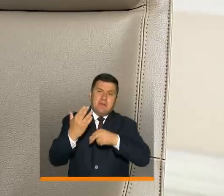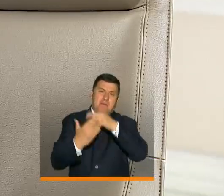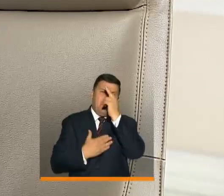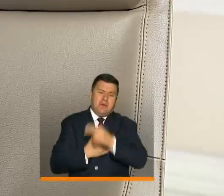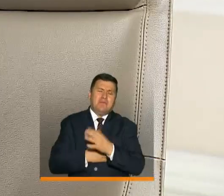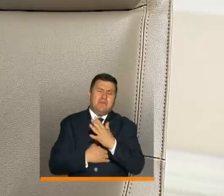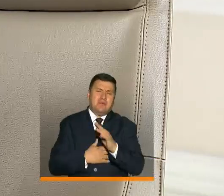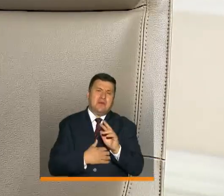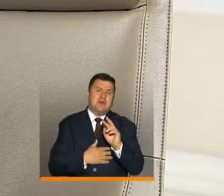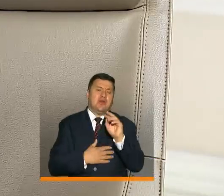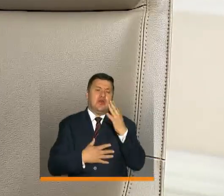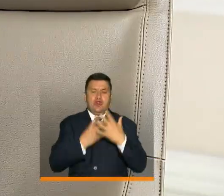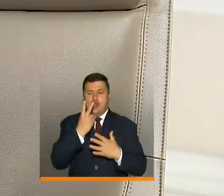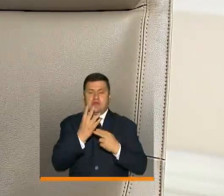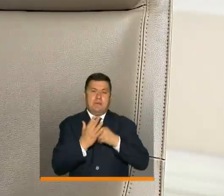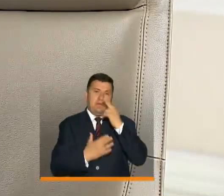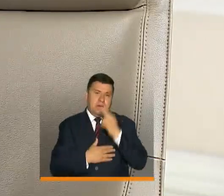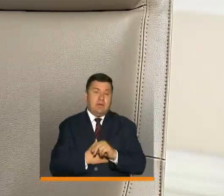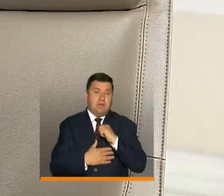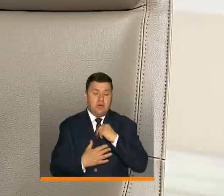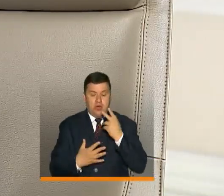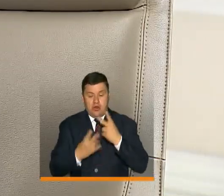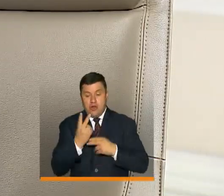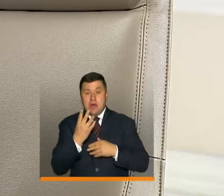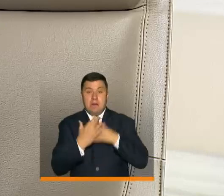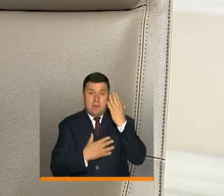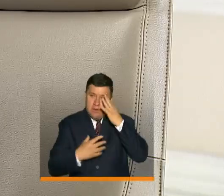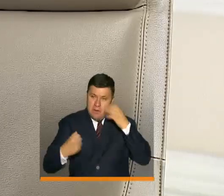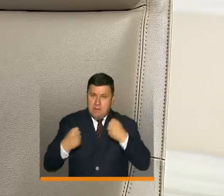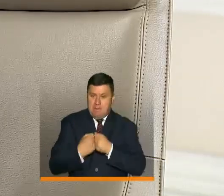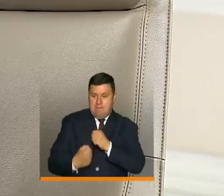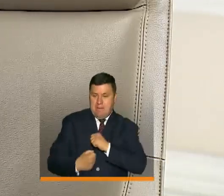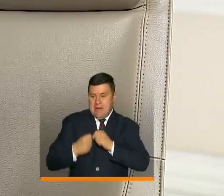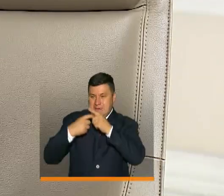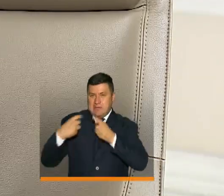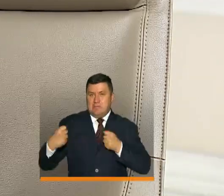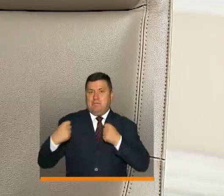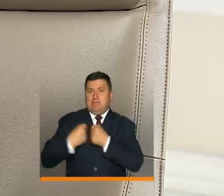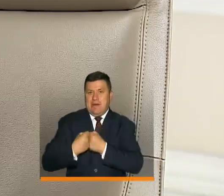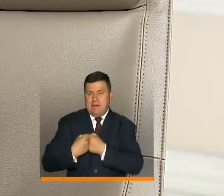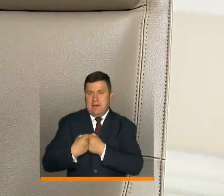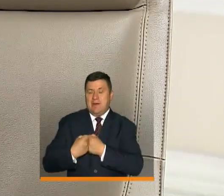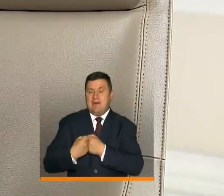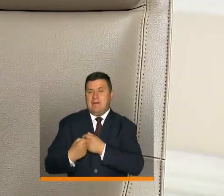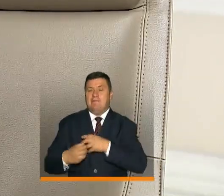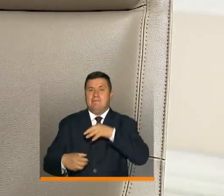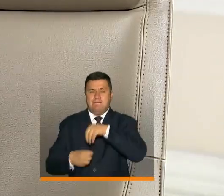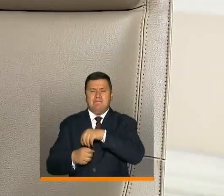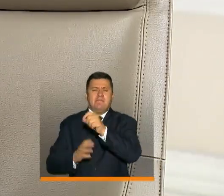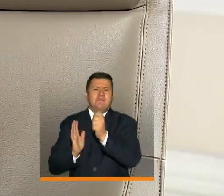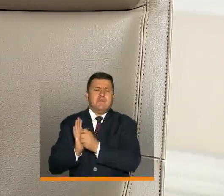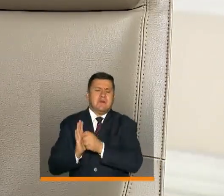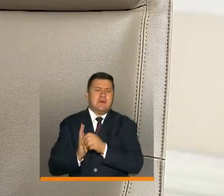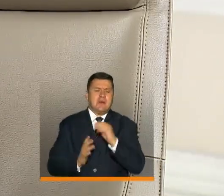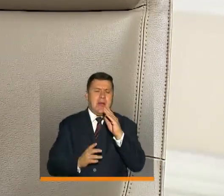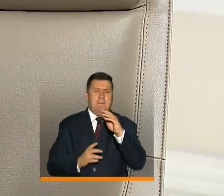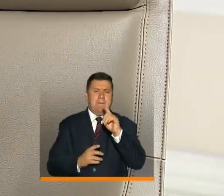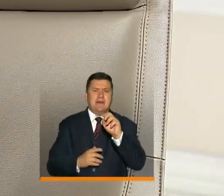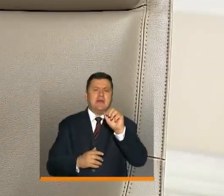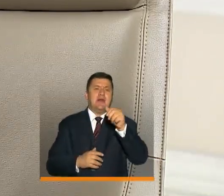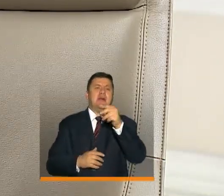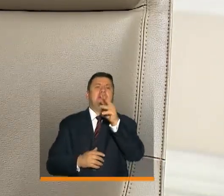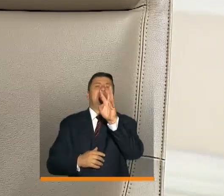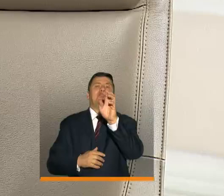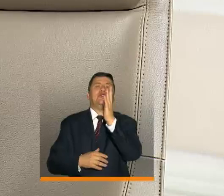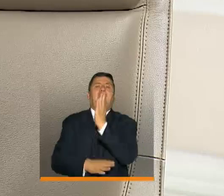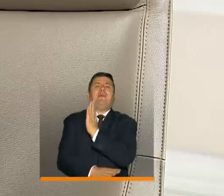estamos hablando de 12 proyectos de alianzas público-privadas y de iniciativas privadas que vinculan un CAPEX de 18